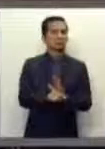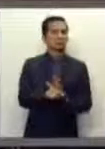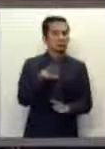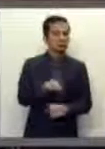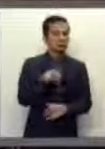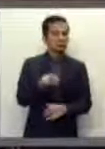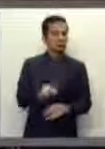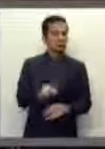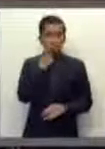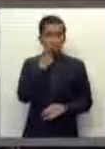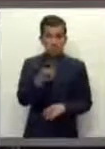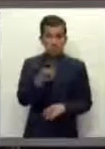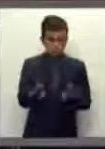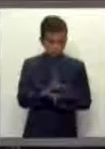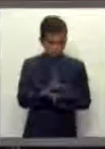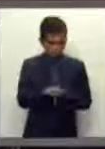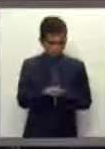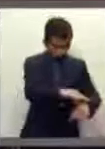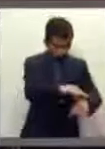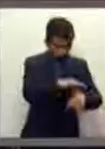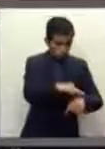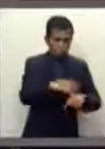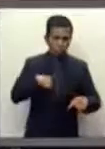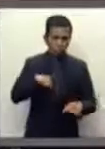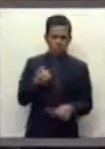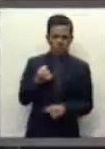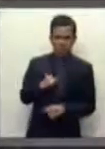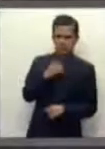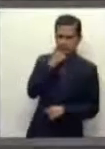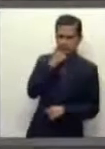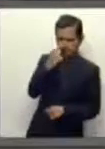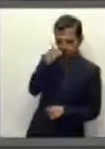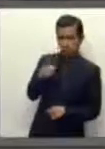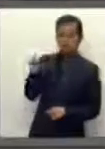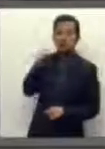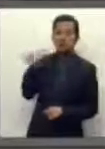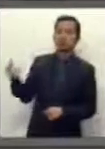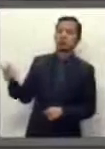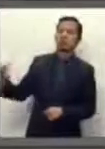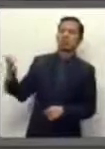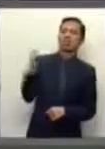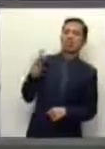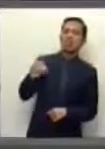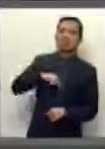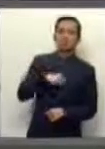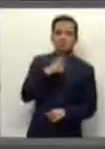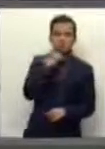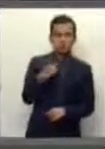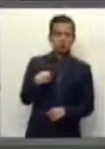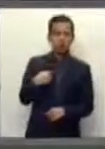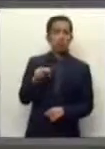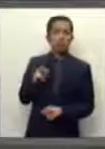desde la perspectiva pragmática de la oposición, como suele desdeñarse y descalificarse todo lo que no sea un